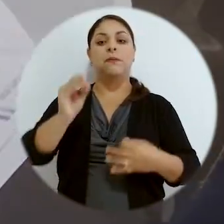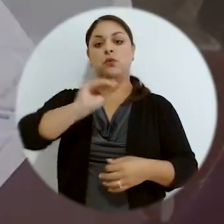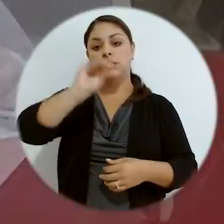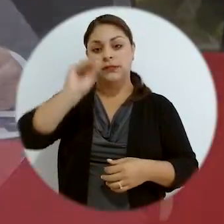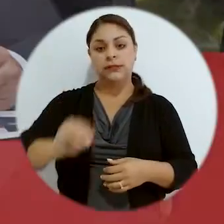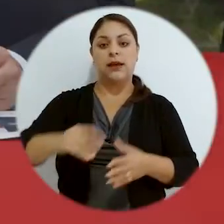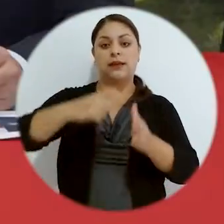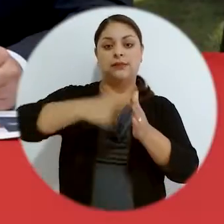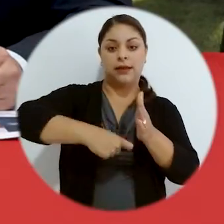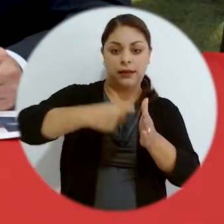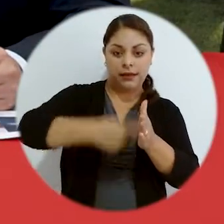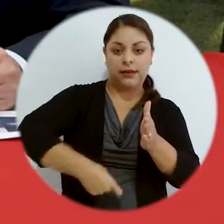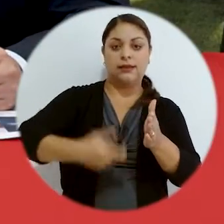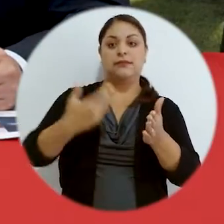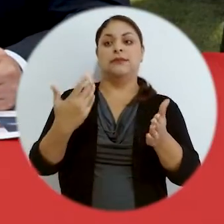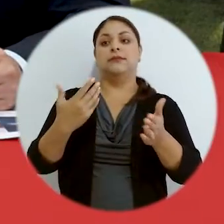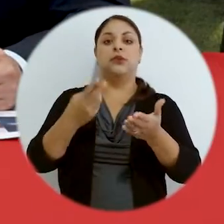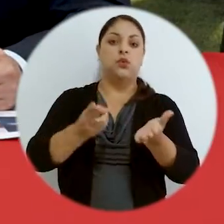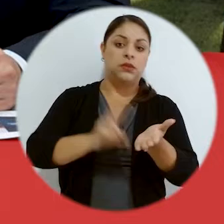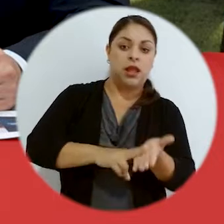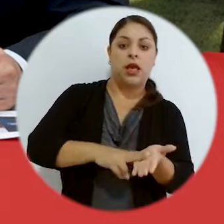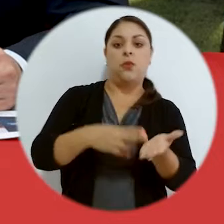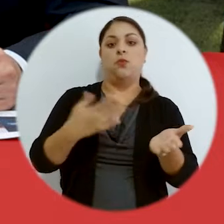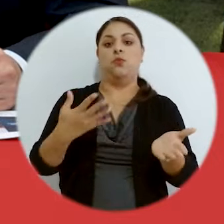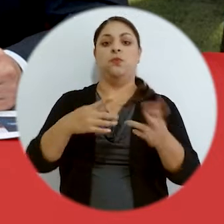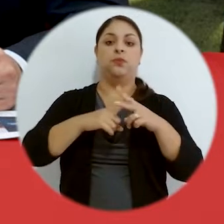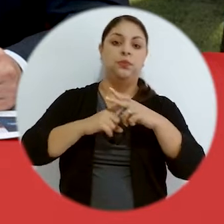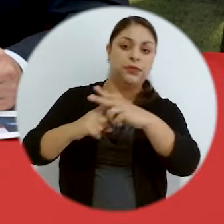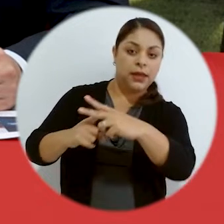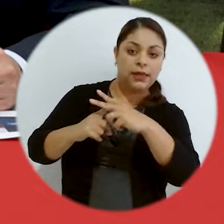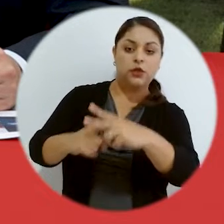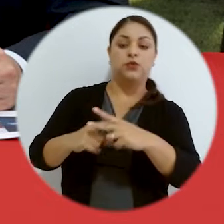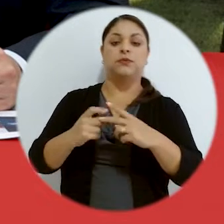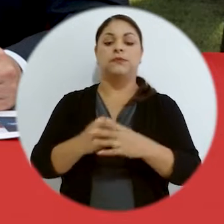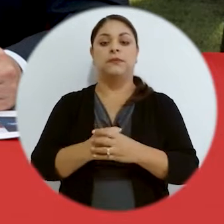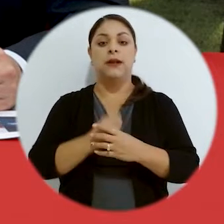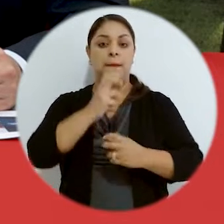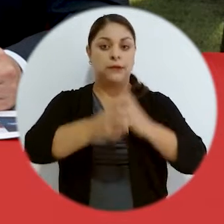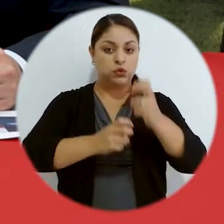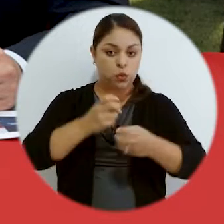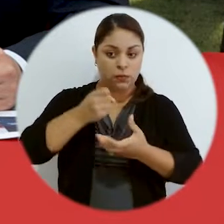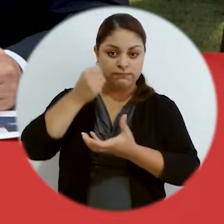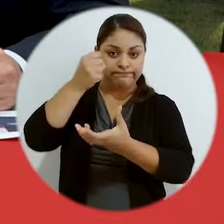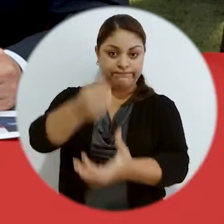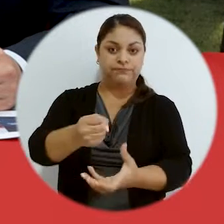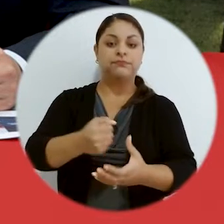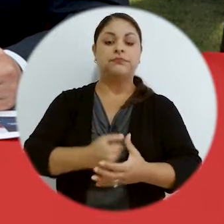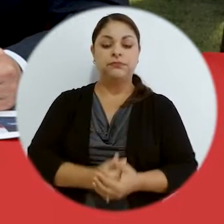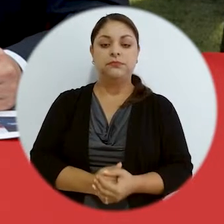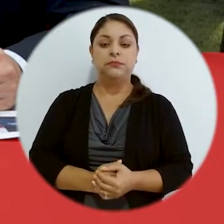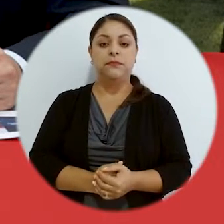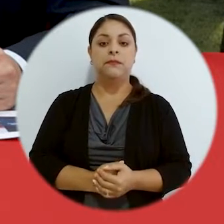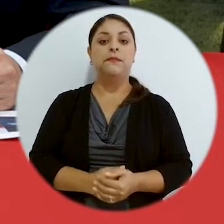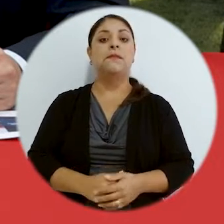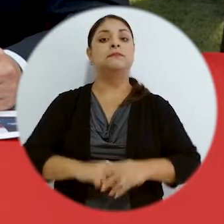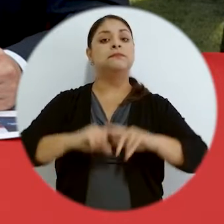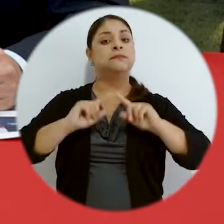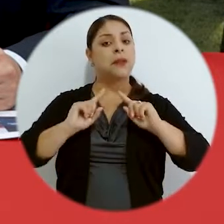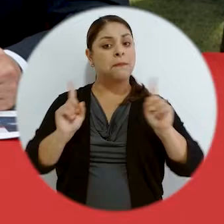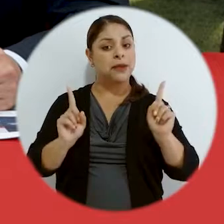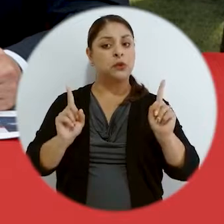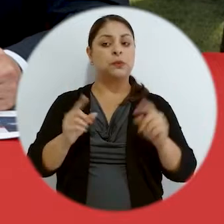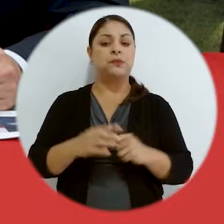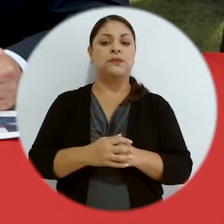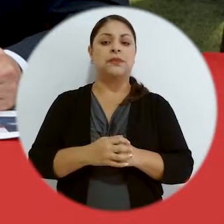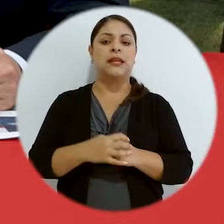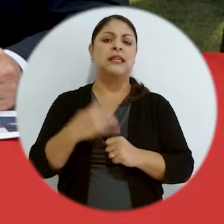de interés. Sí, se formalizan contratos, se formaliza crédito, se formaliza inversión. Sin embargo, siempre